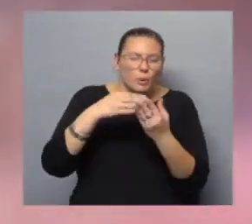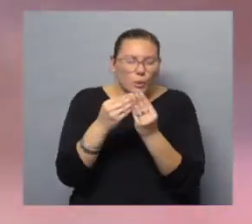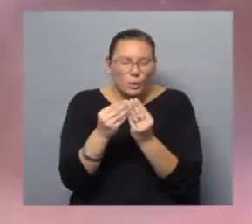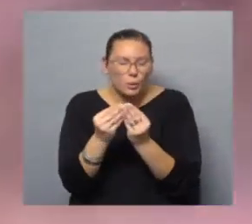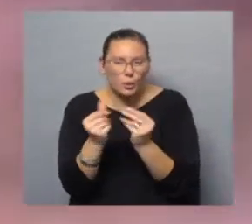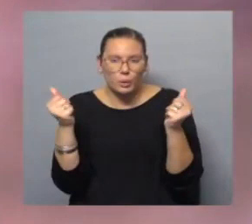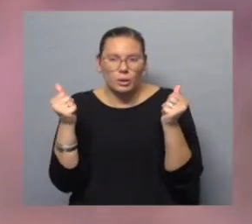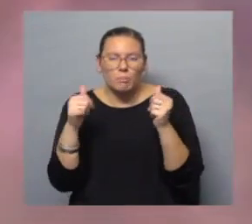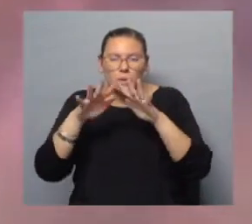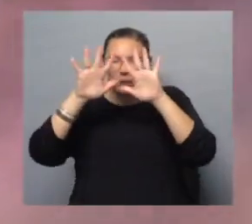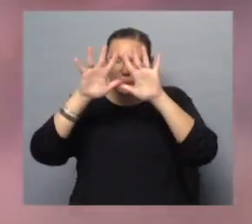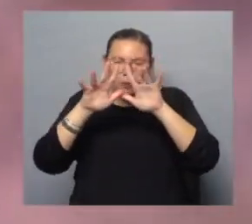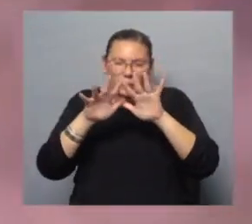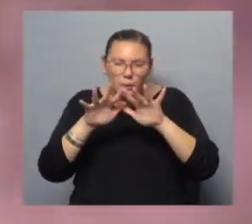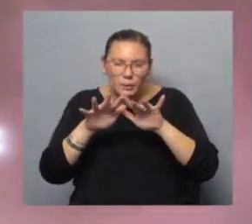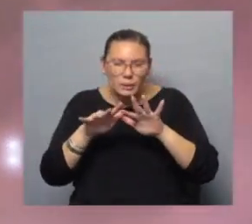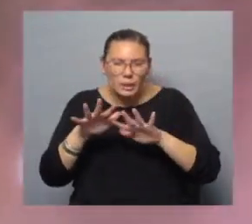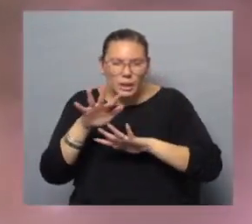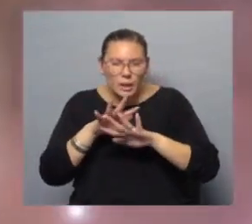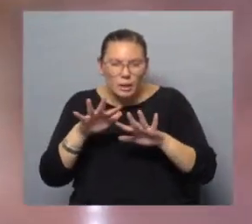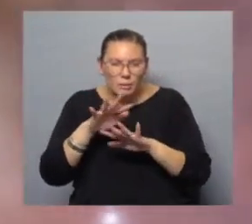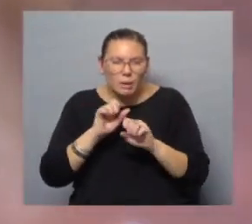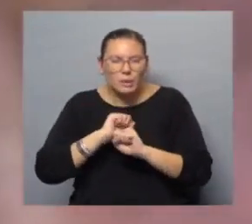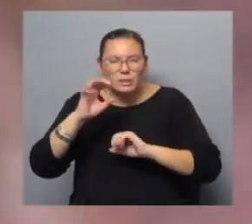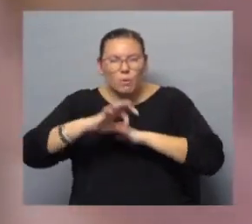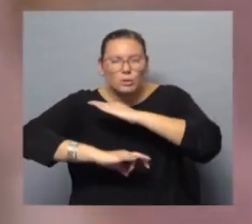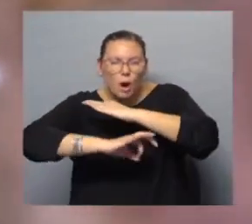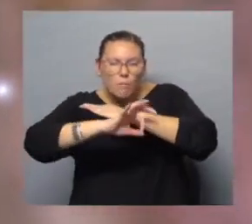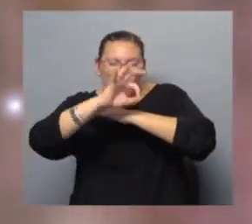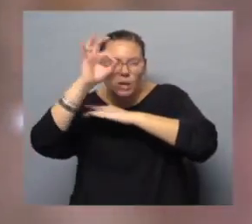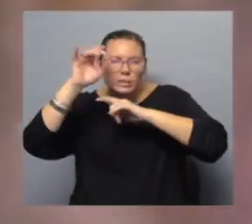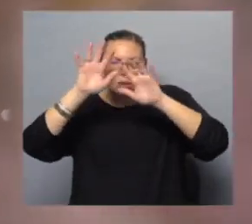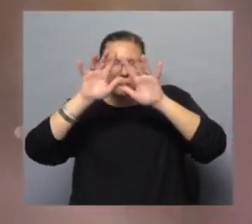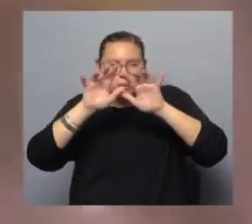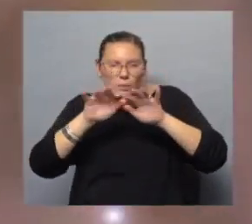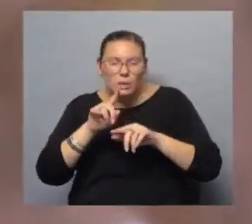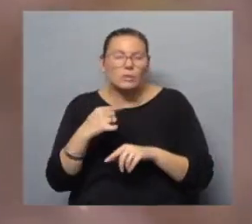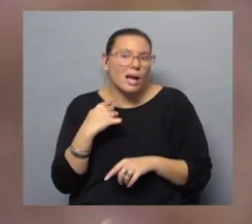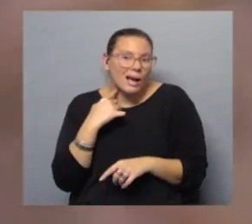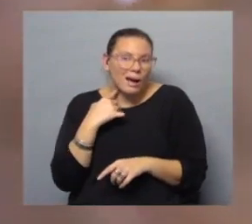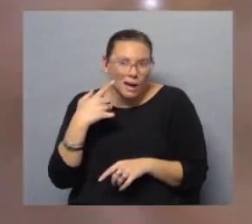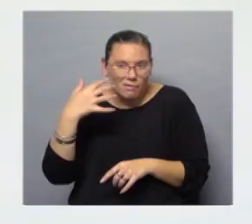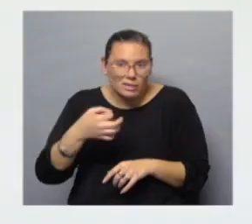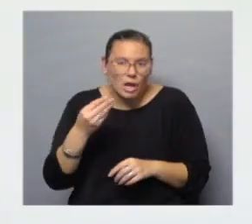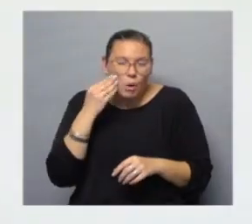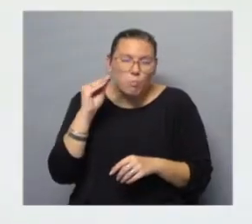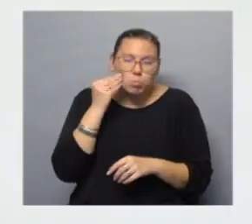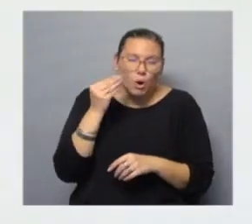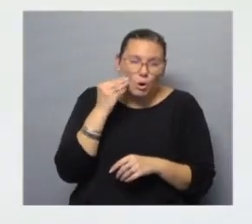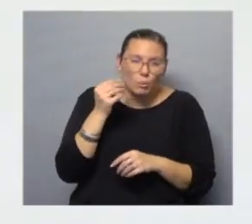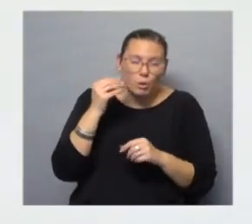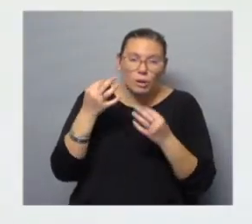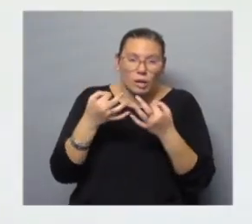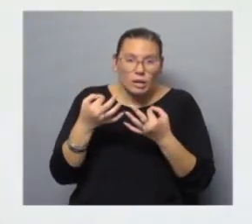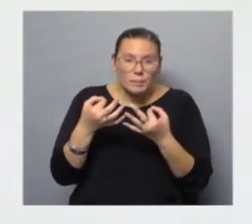parece esa niebla que está levantándose al amanecer, ¿no? Eso realmente es gas y polvo que está